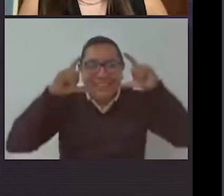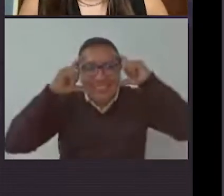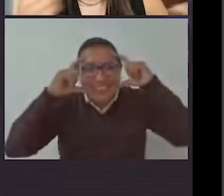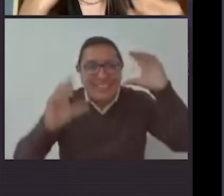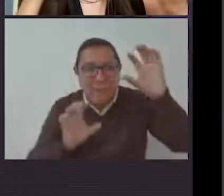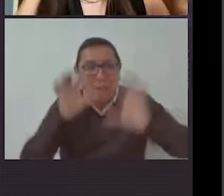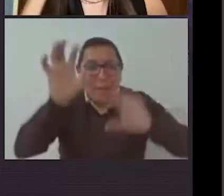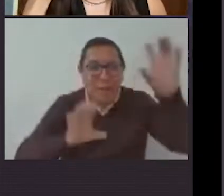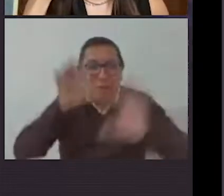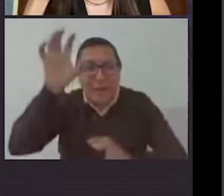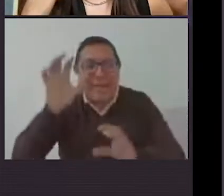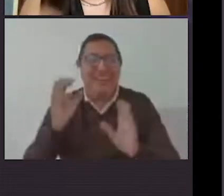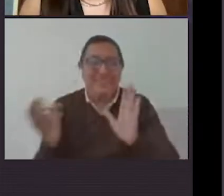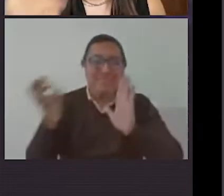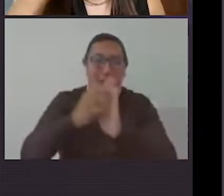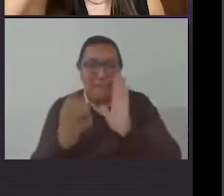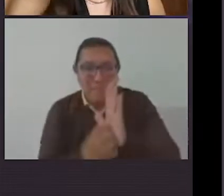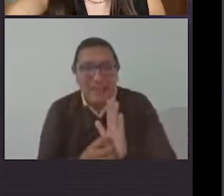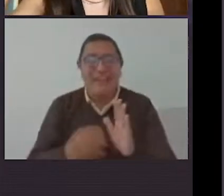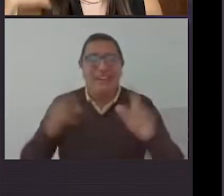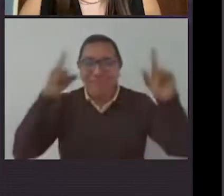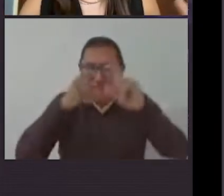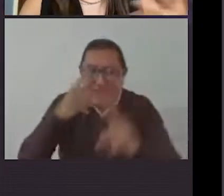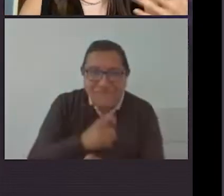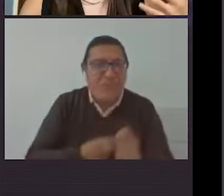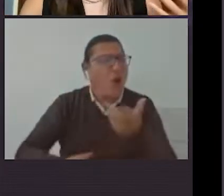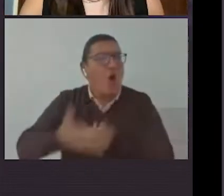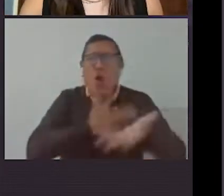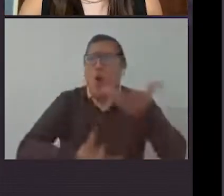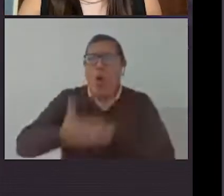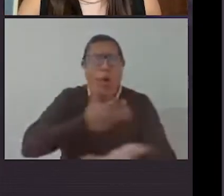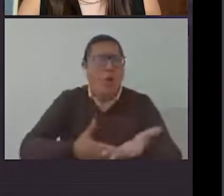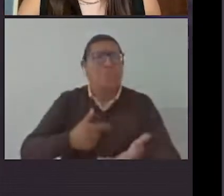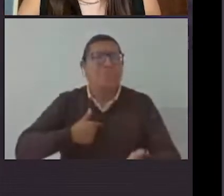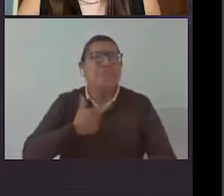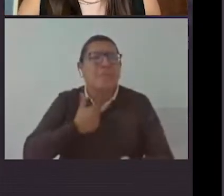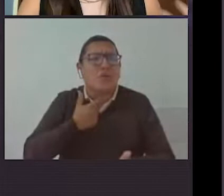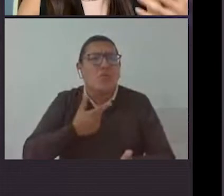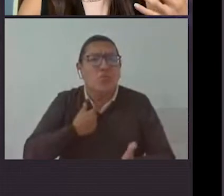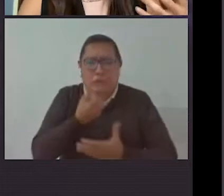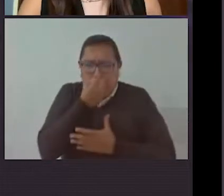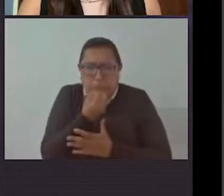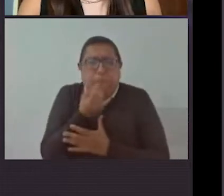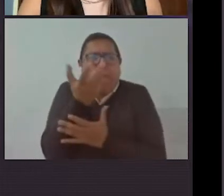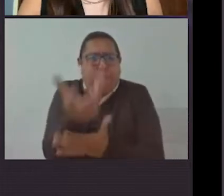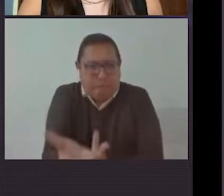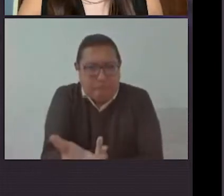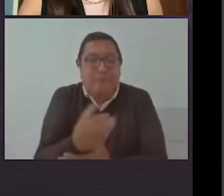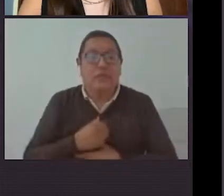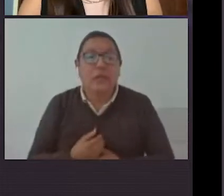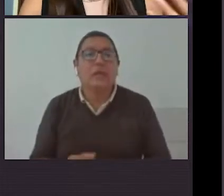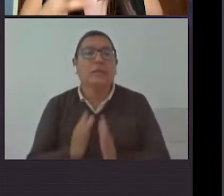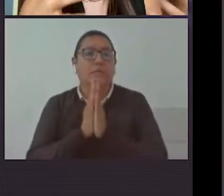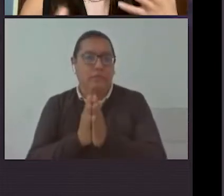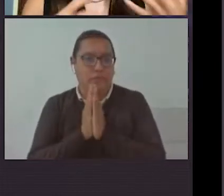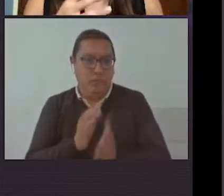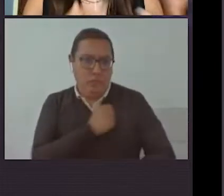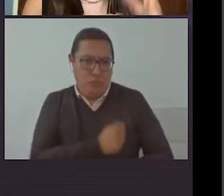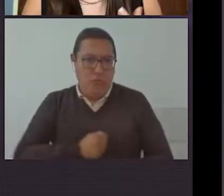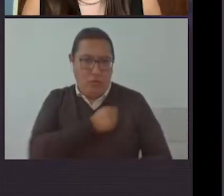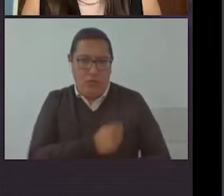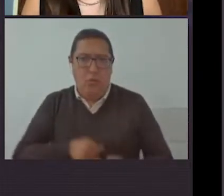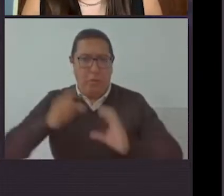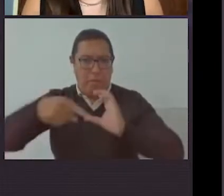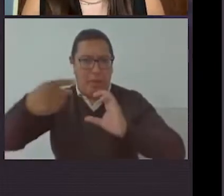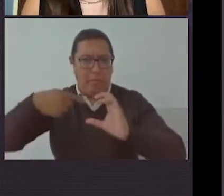poniendo ideas, reflexiones, todo lo que esté pasando por su mente. Entonces, quiero ver en el chat desde dónde se están conectando para empezar a estar